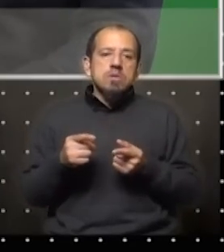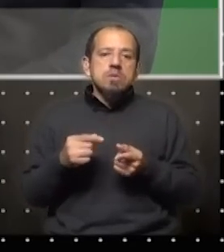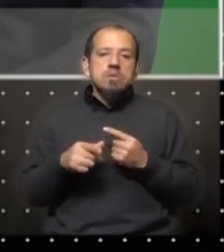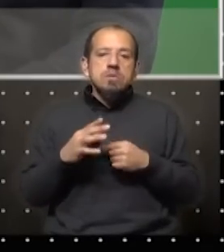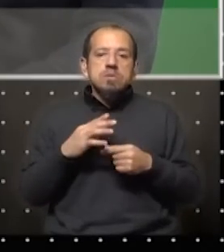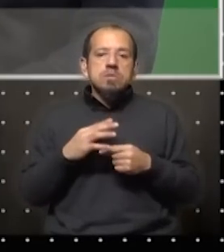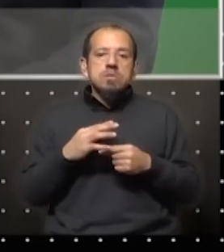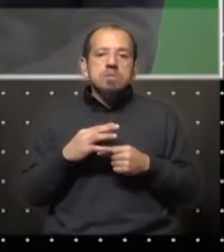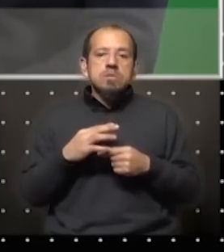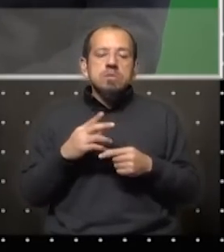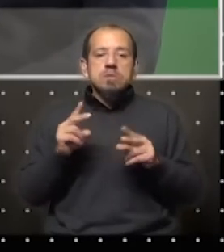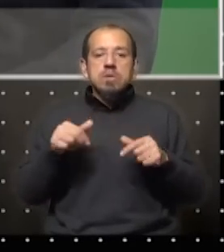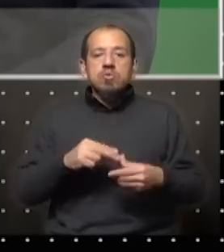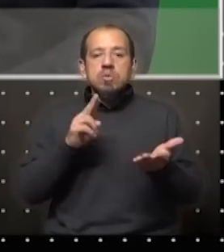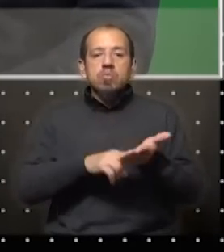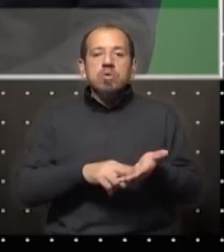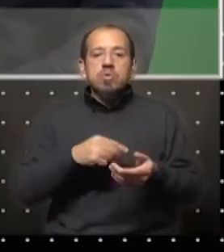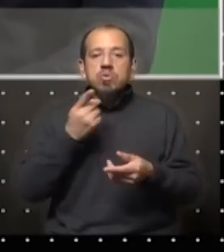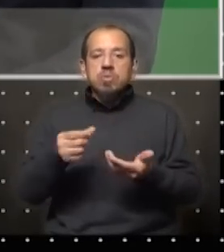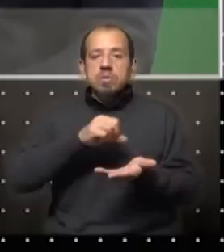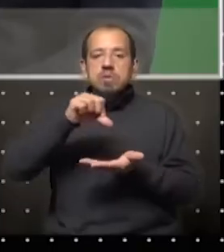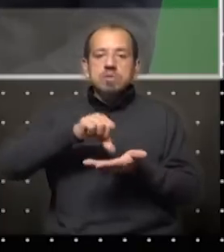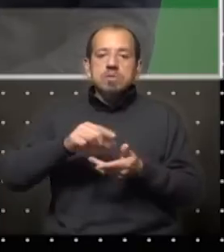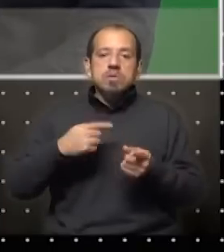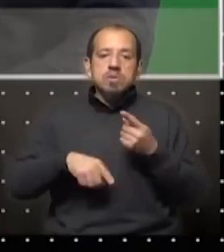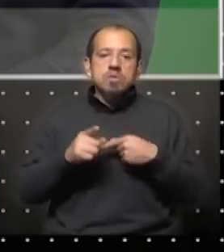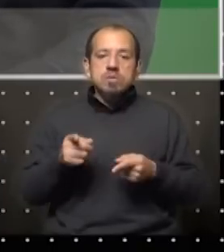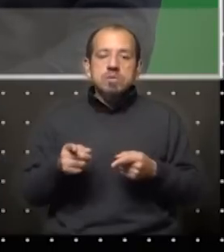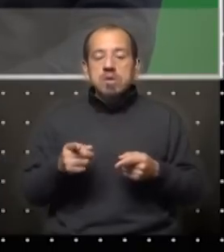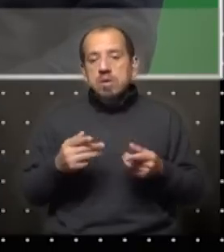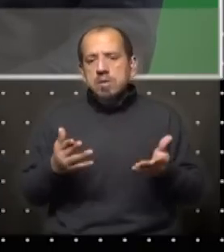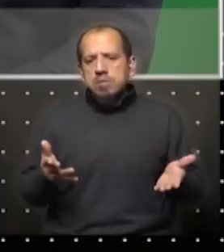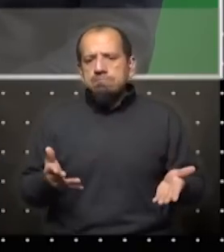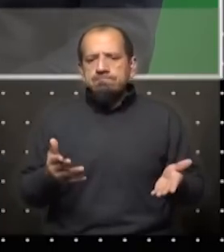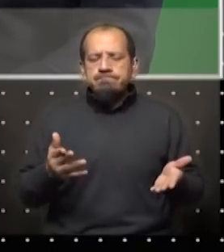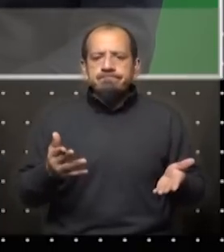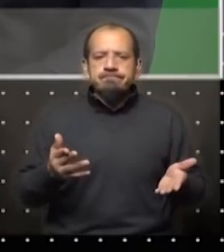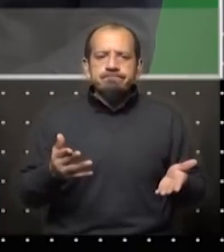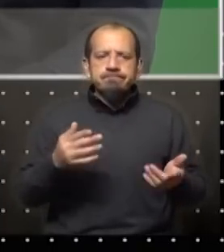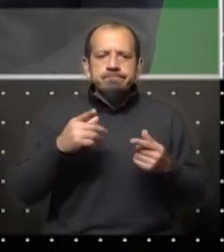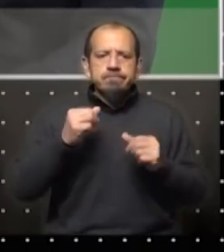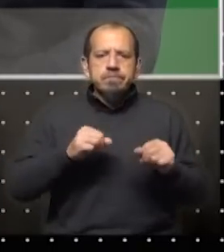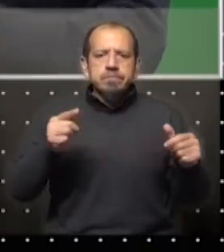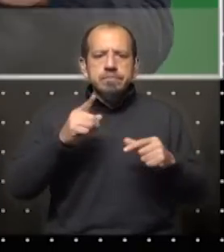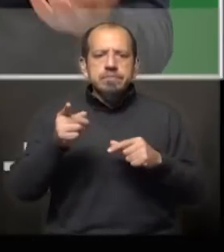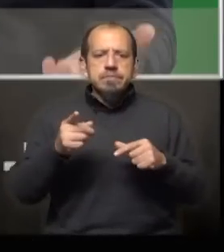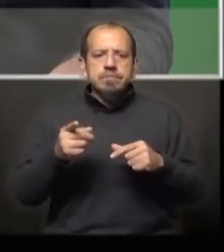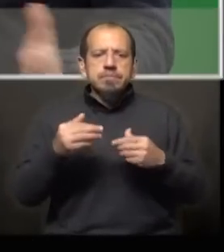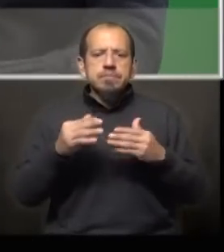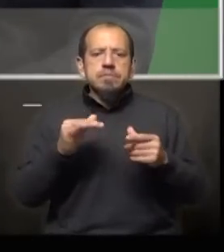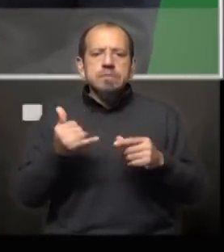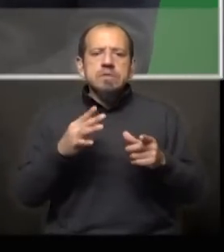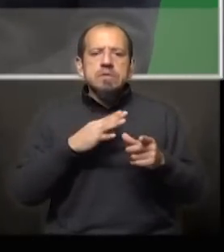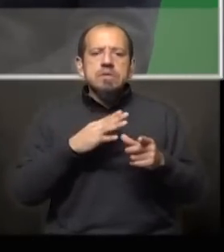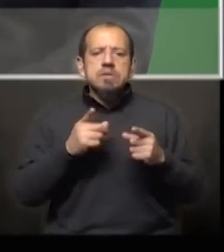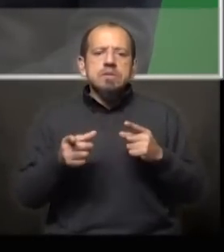desgravamiento arancelario que no tenemos con otros países Entonces el ki de la cuestión debe ser tratar de tener poder abrir puertas sin cerrar las que ya tenemos